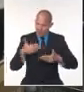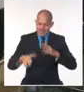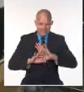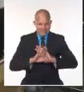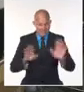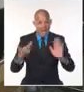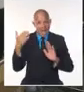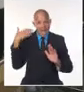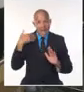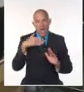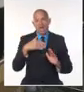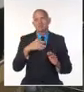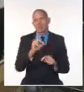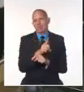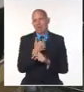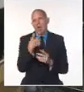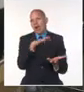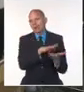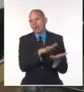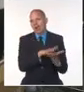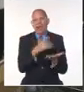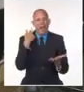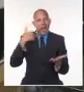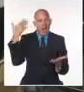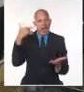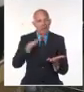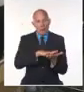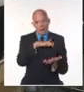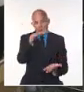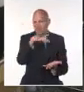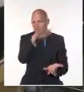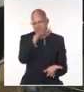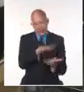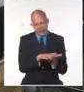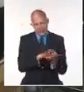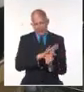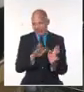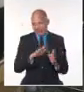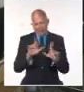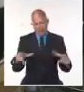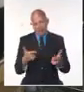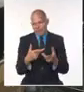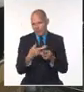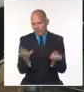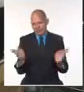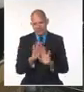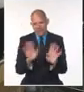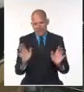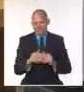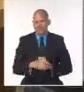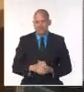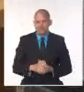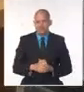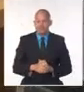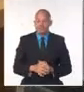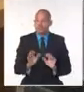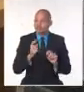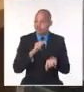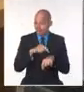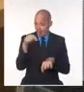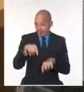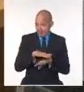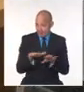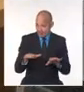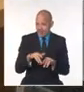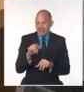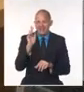teníamos atrasados del año pasado, con la recepción de los documentos que correspondían a este año. Hoy las entidades que se encargan